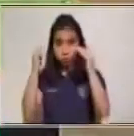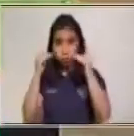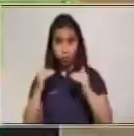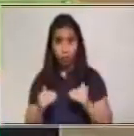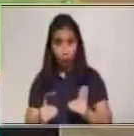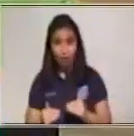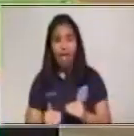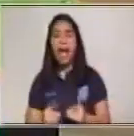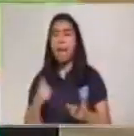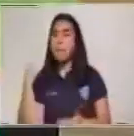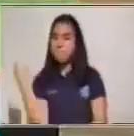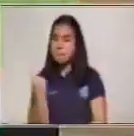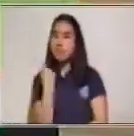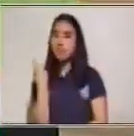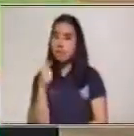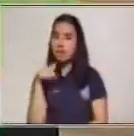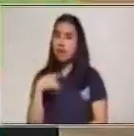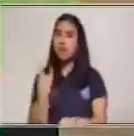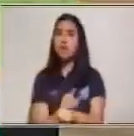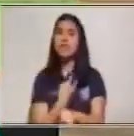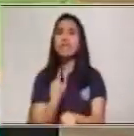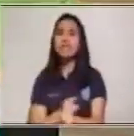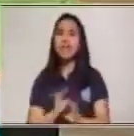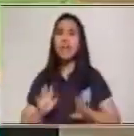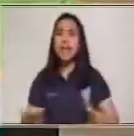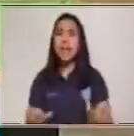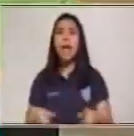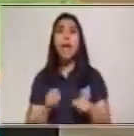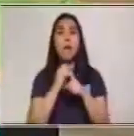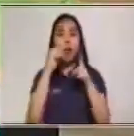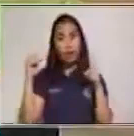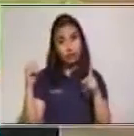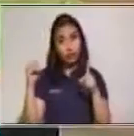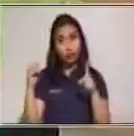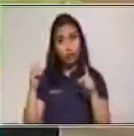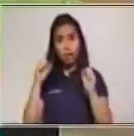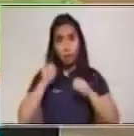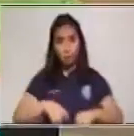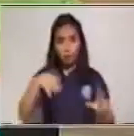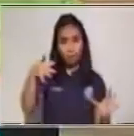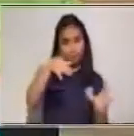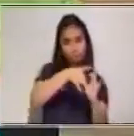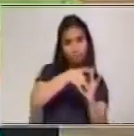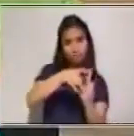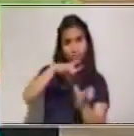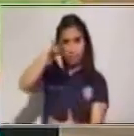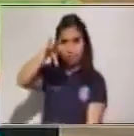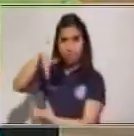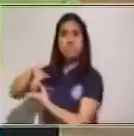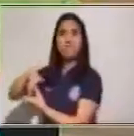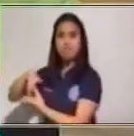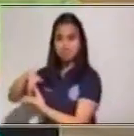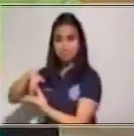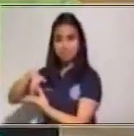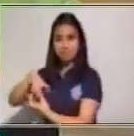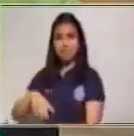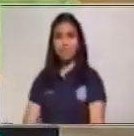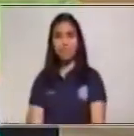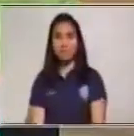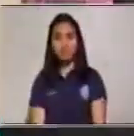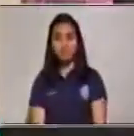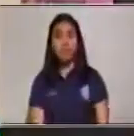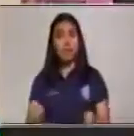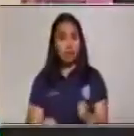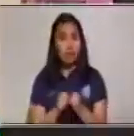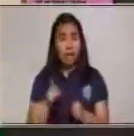porque no sería correcto que solo colocáramos las palabras sin ese enlace en cada uno. Acá colocamos, se